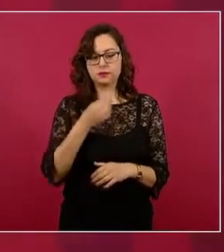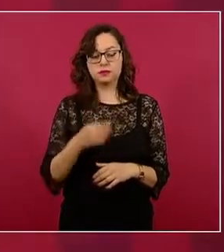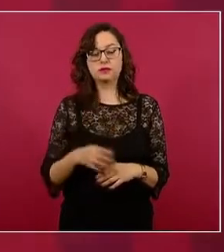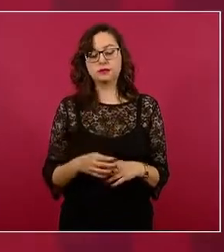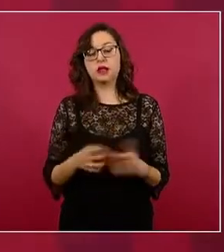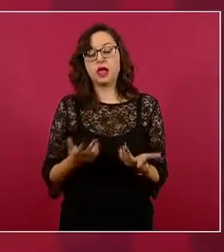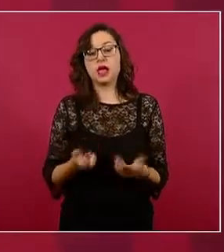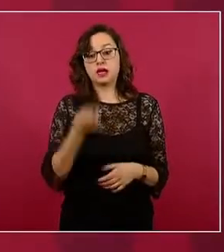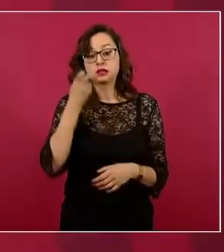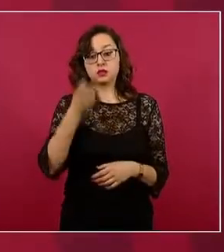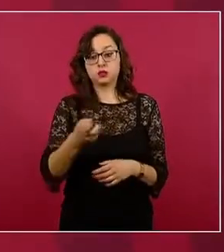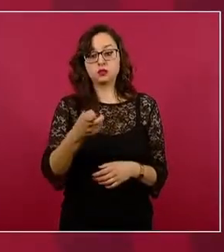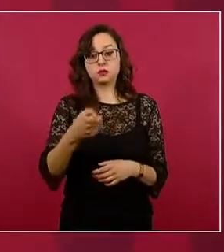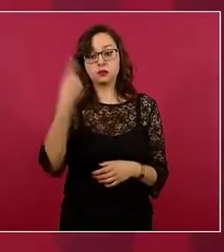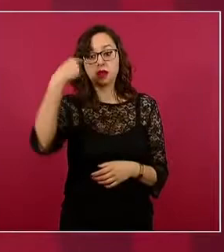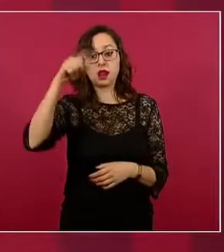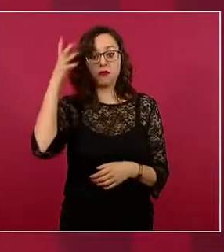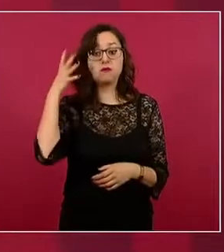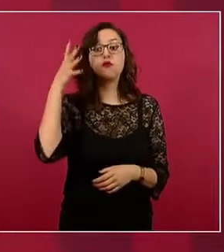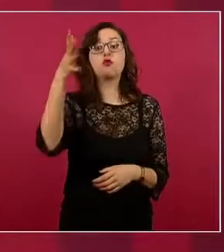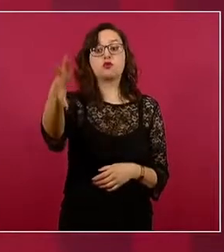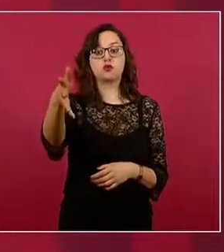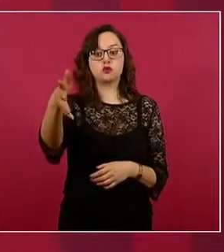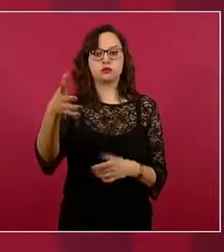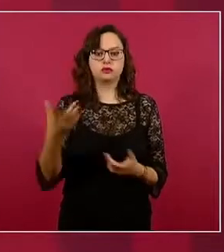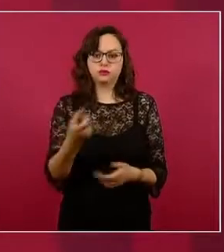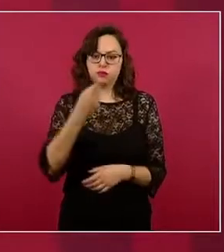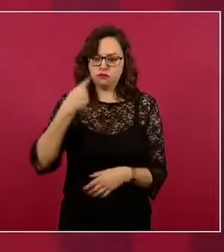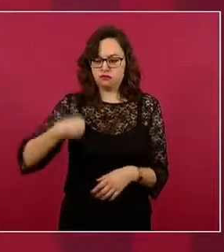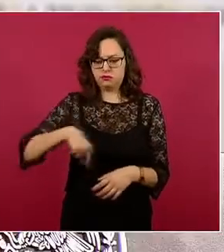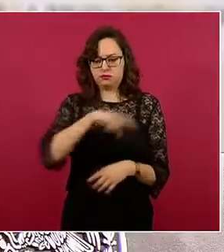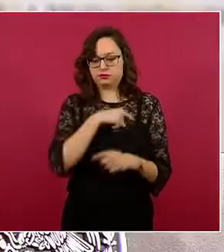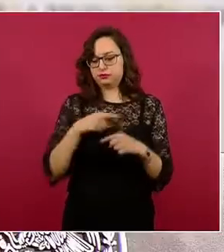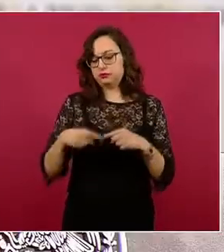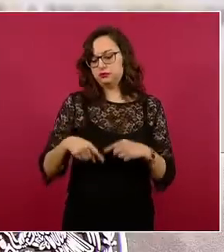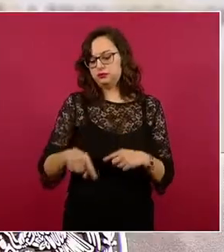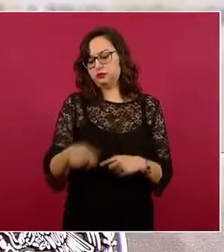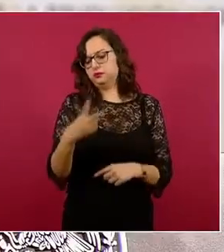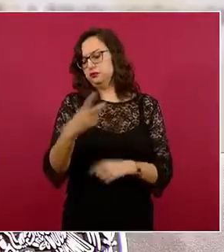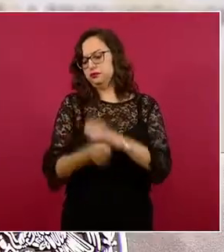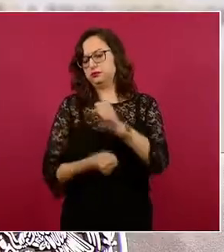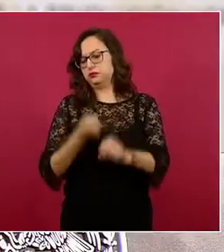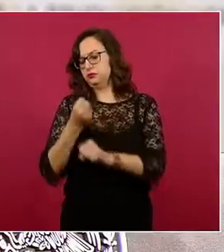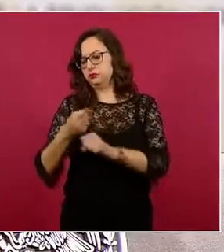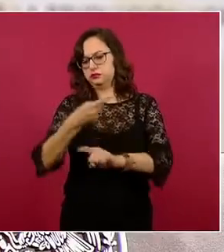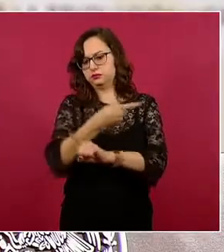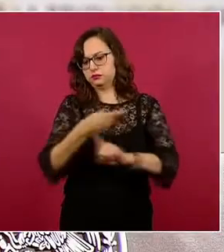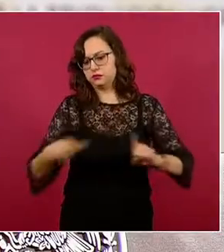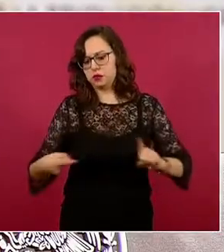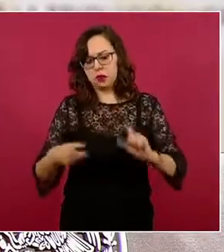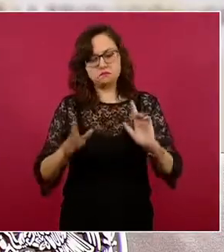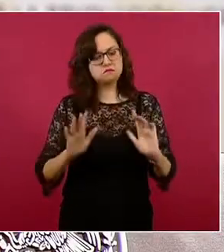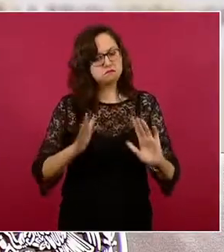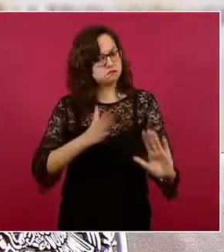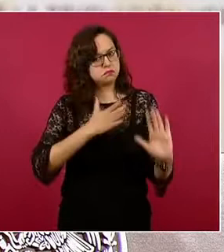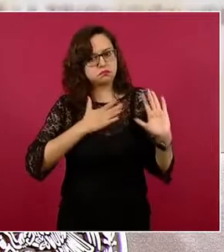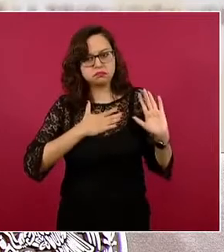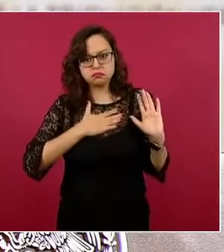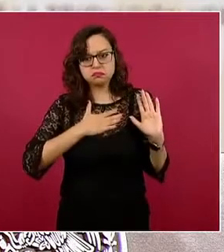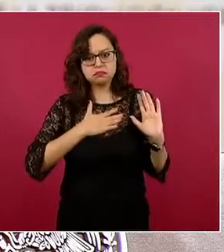asegurar hacia el futuro, porque mientras estemos nosotros, el compromiso y lo más